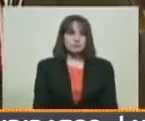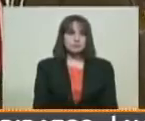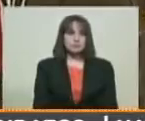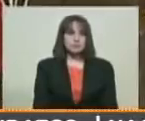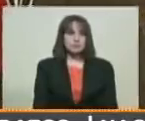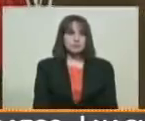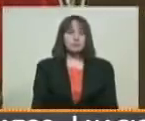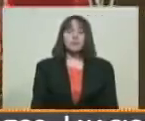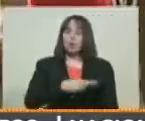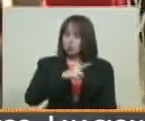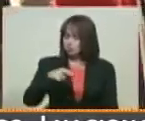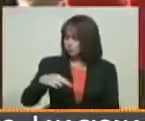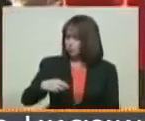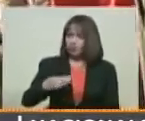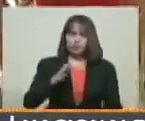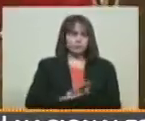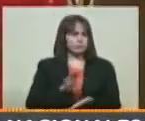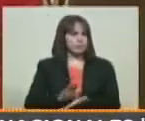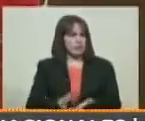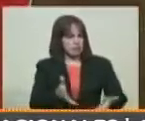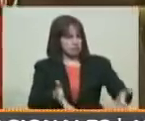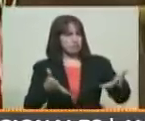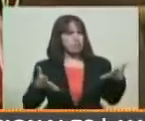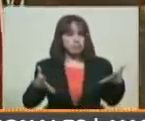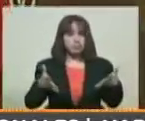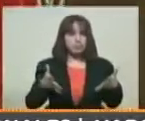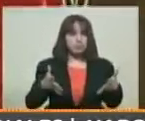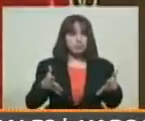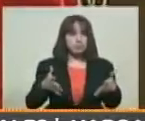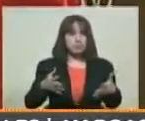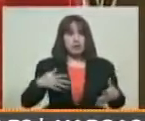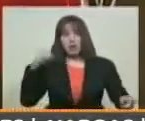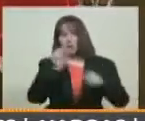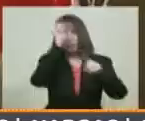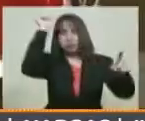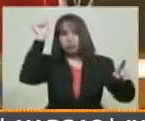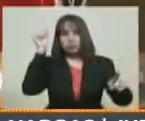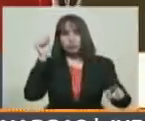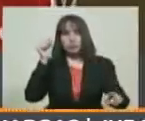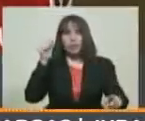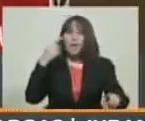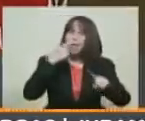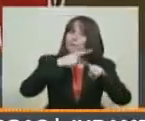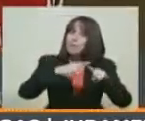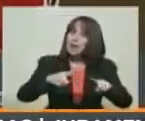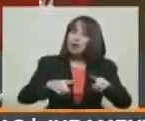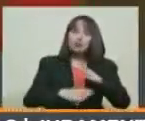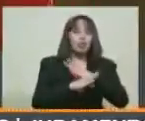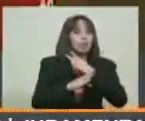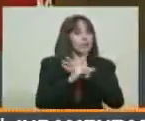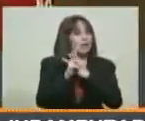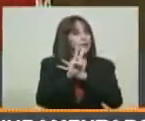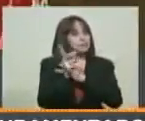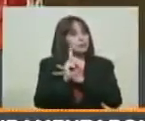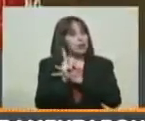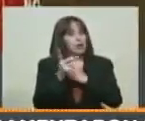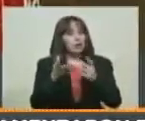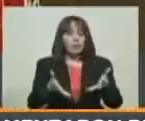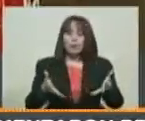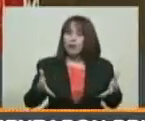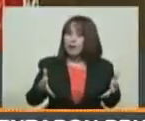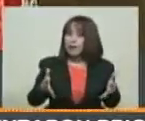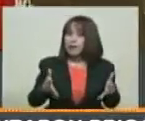Vamos a ganar el 20 de mayo por paliza, pero no hemos ganado todavía.